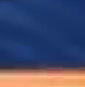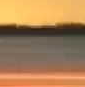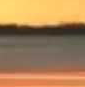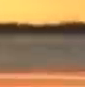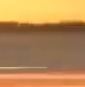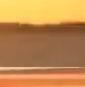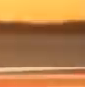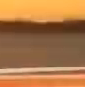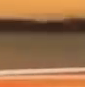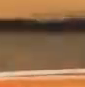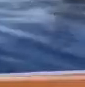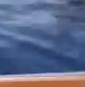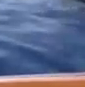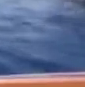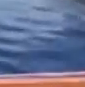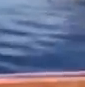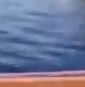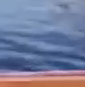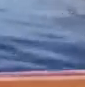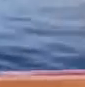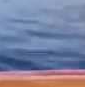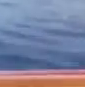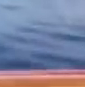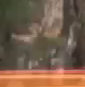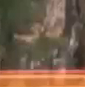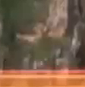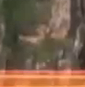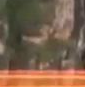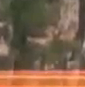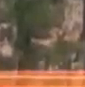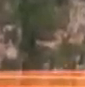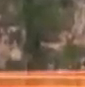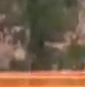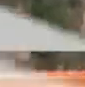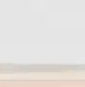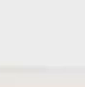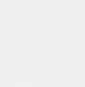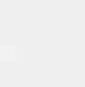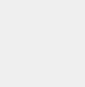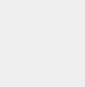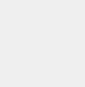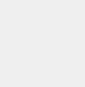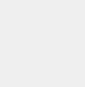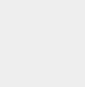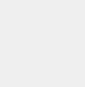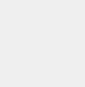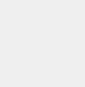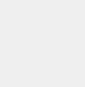Gracias por su atención. Sigamos haciendo patria.